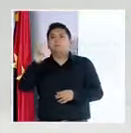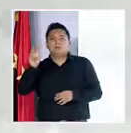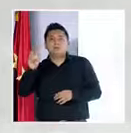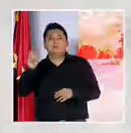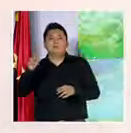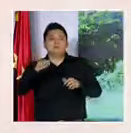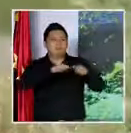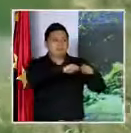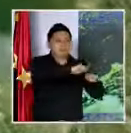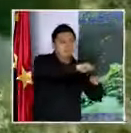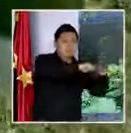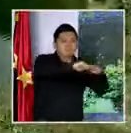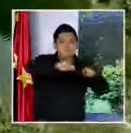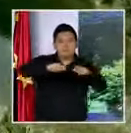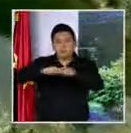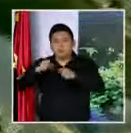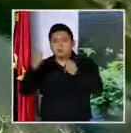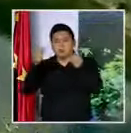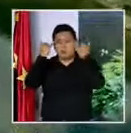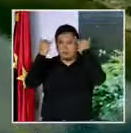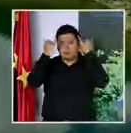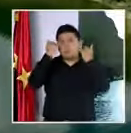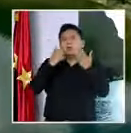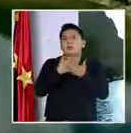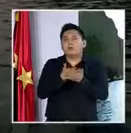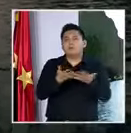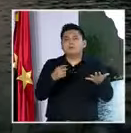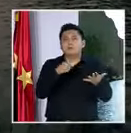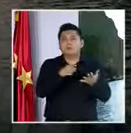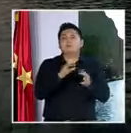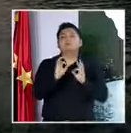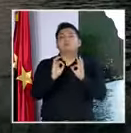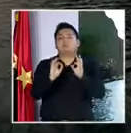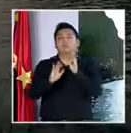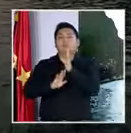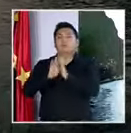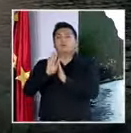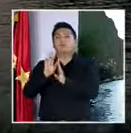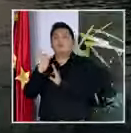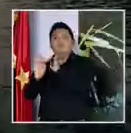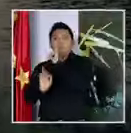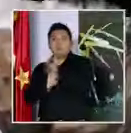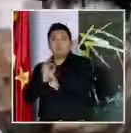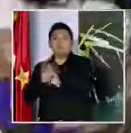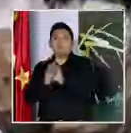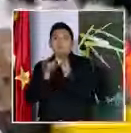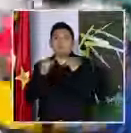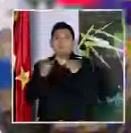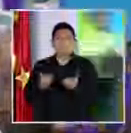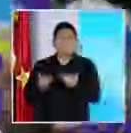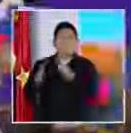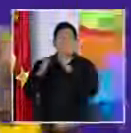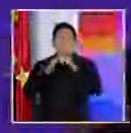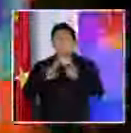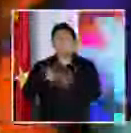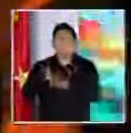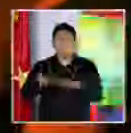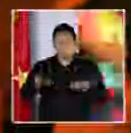que permiten restaurar los ecosistemas estratégicos del departamento para propiciar la seguridad hídrica en nuestra casa